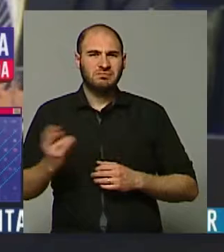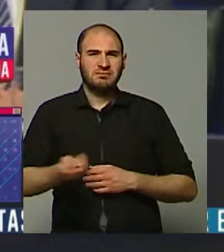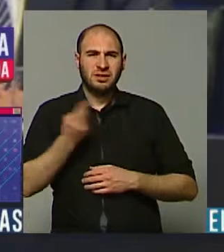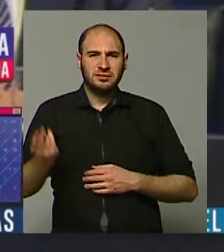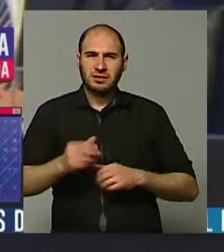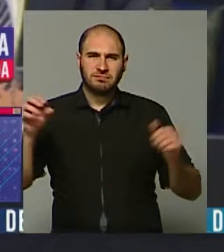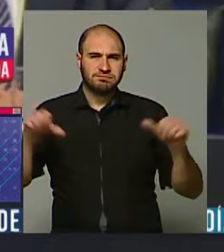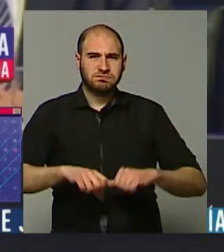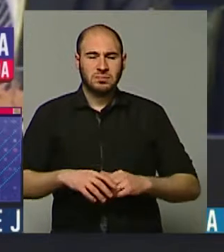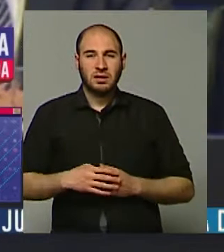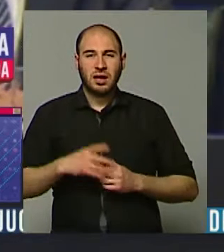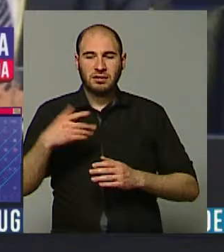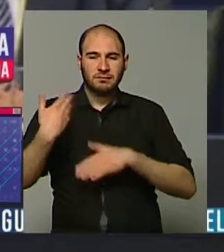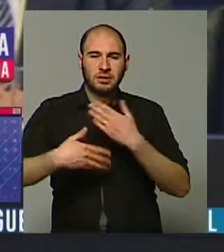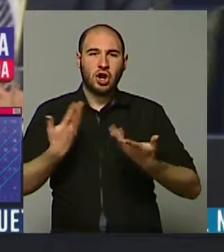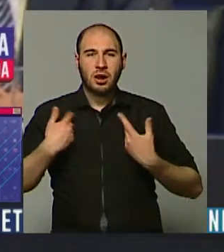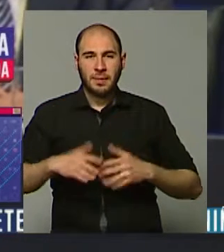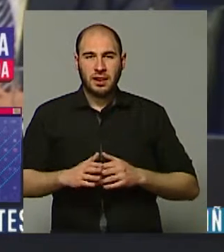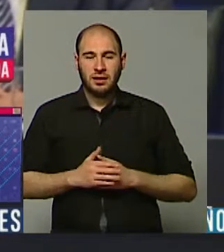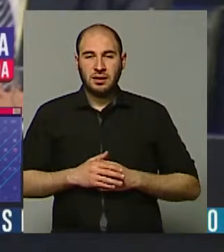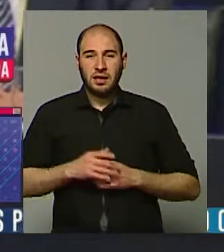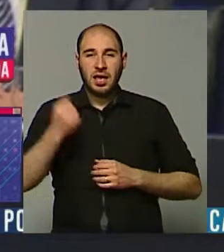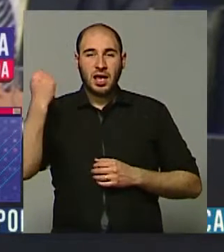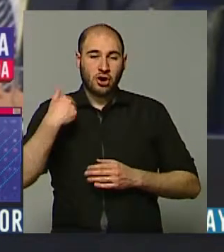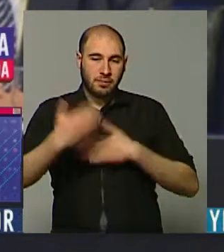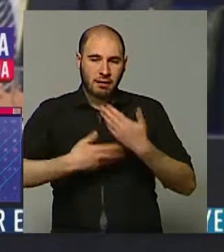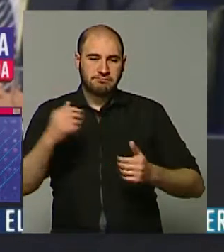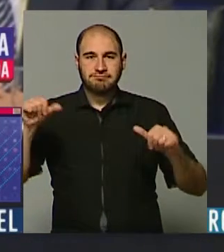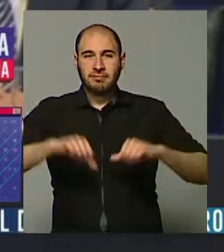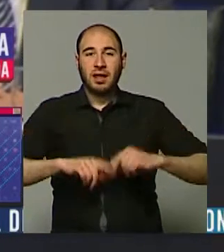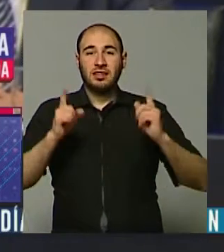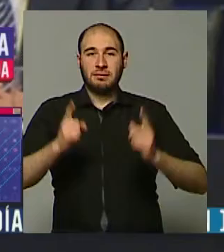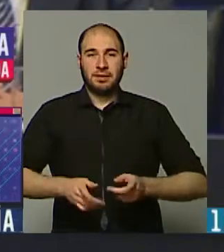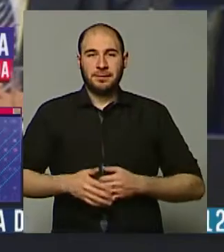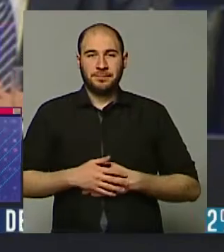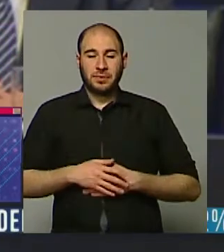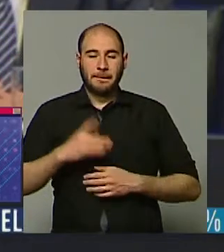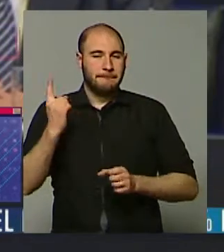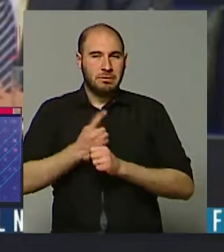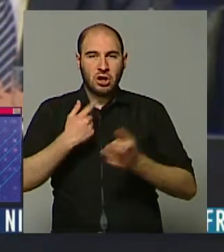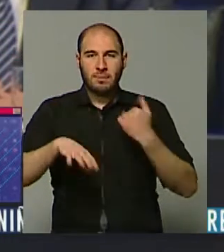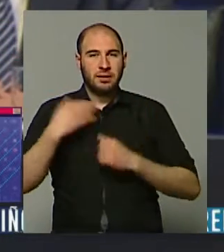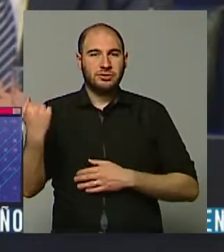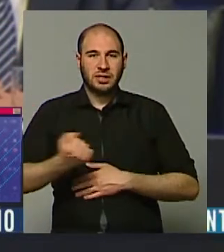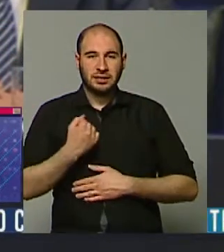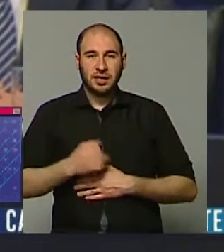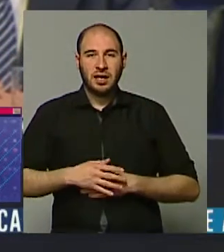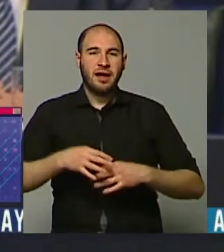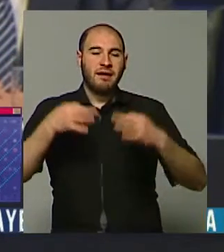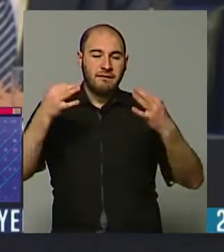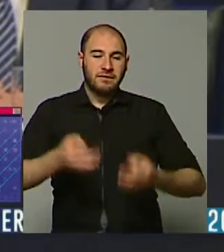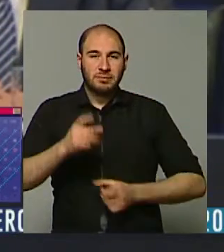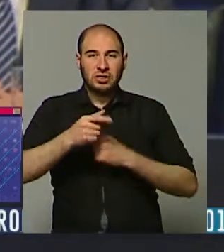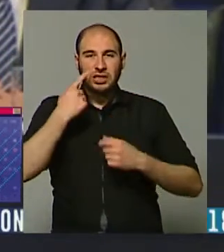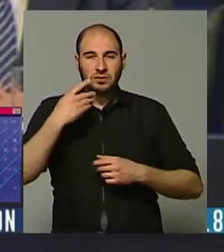y nocivos para el normal funcionamiento de las, de la economía y sobre todo y primordialmente para el bienestar de